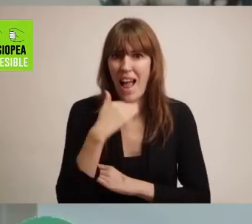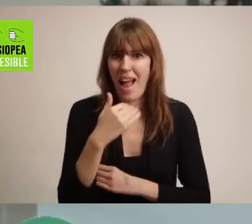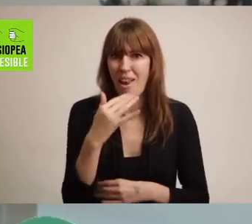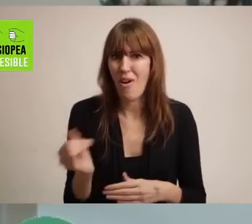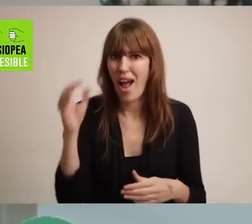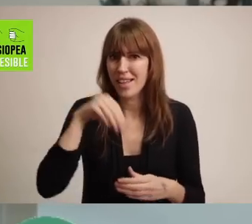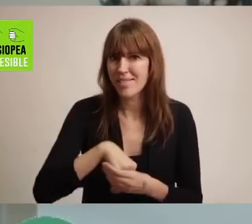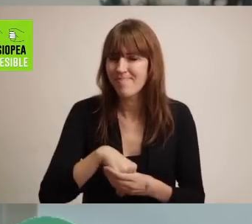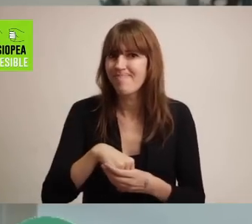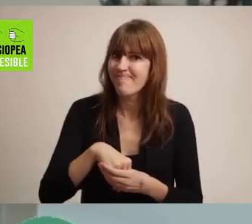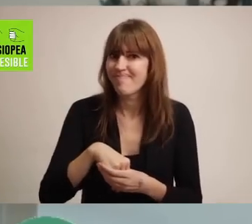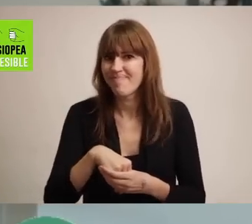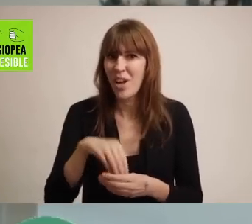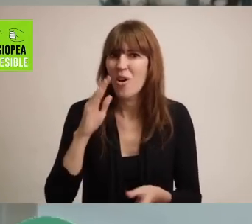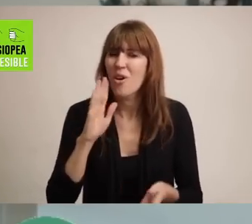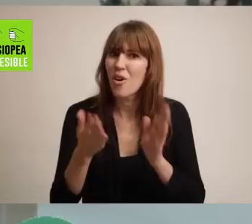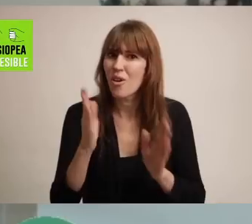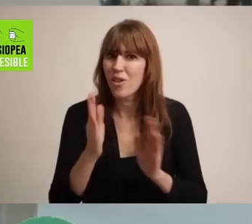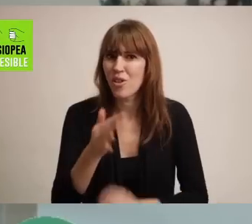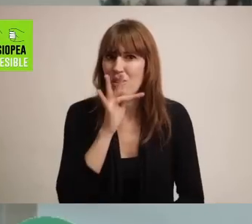manera y me está inflamando el estómago.